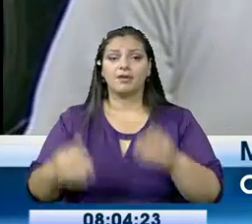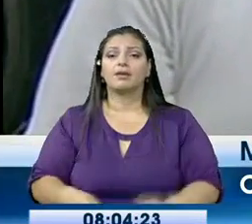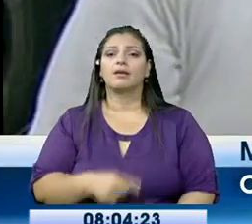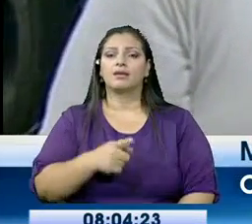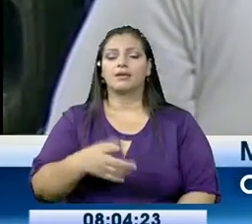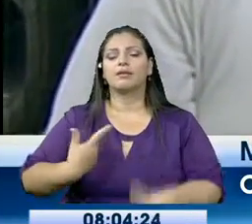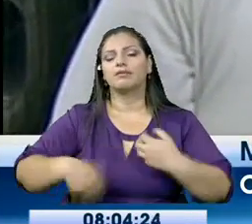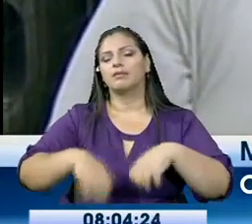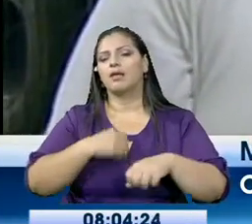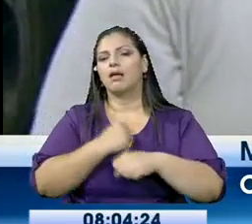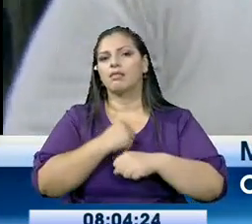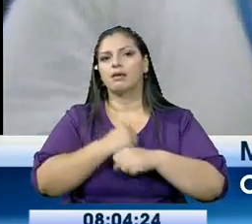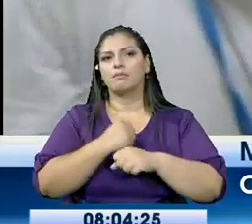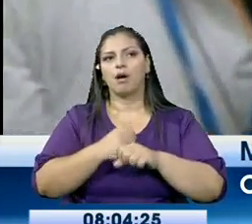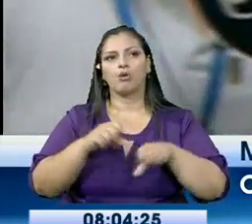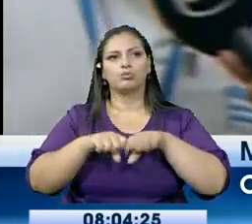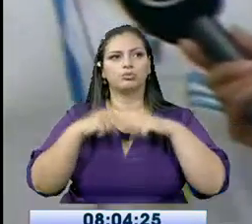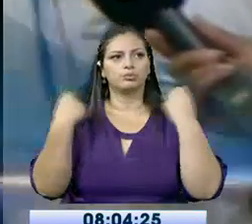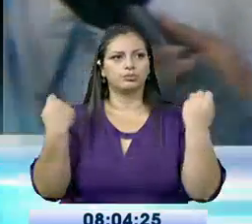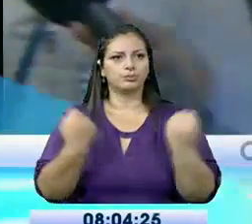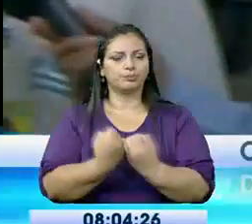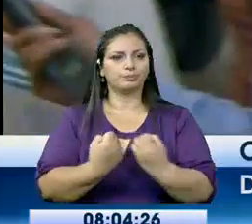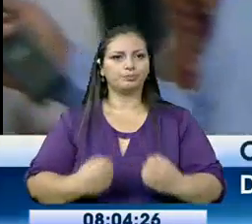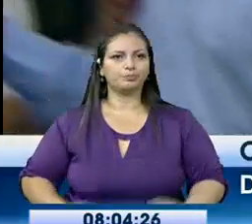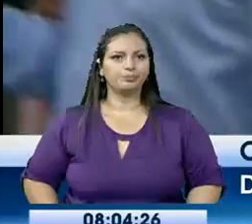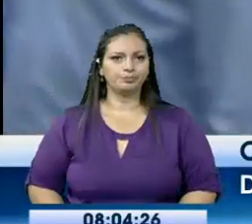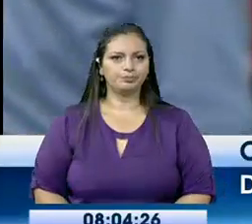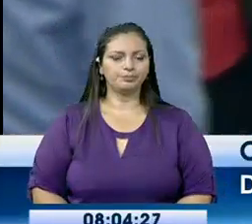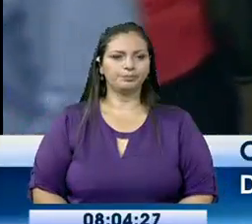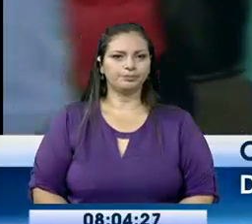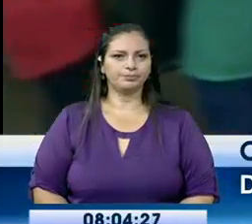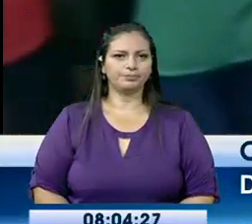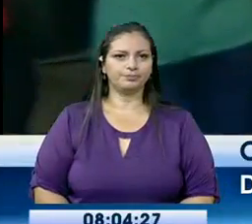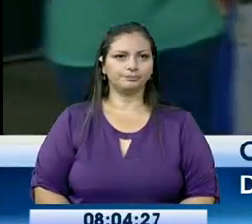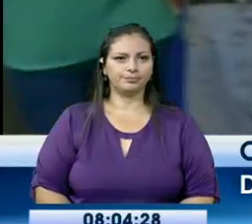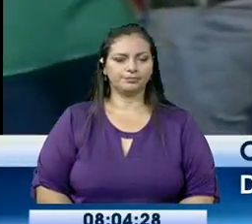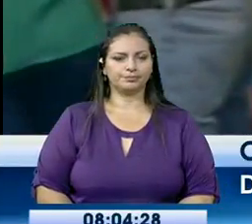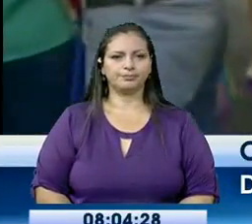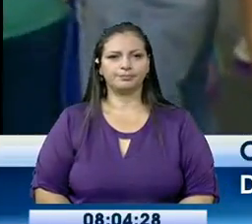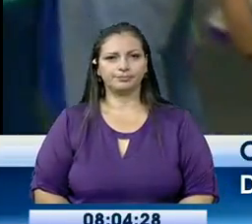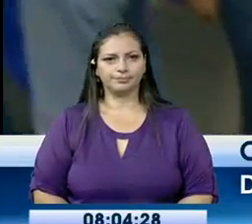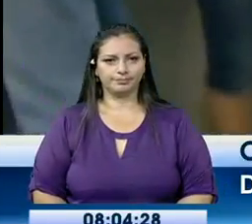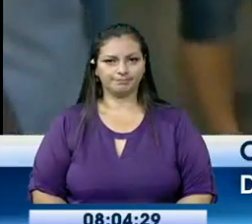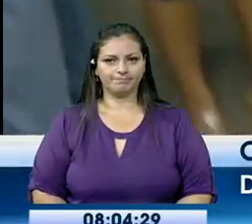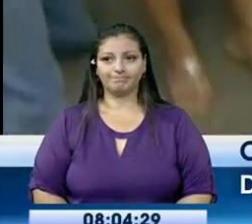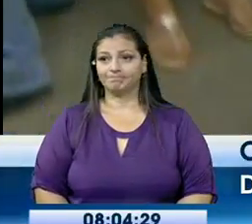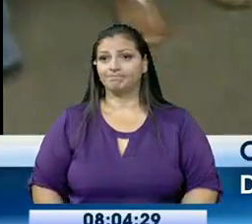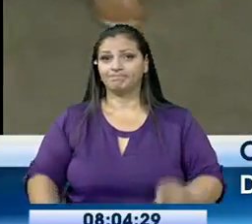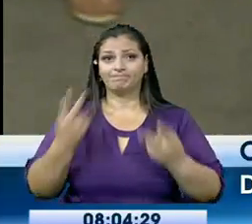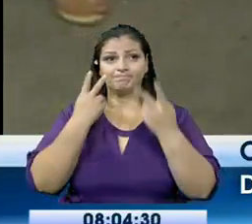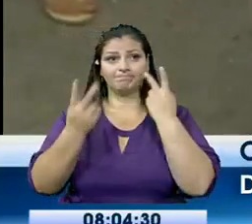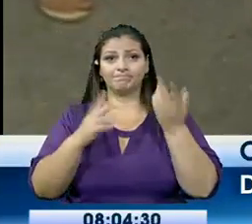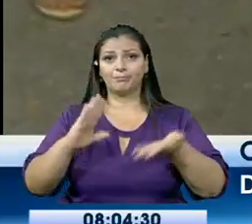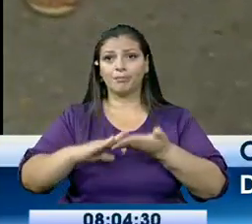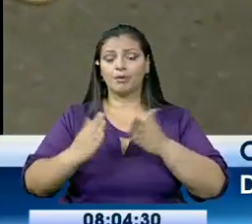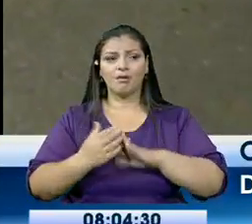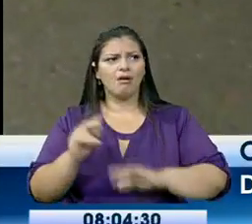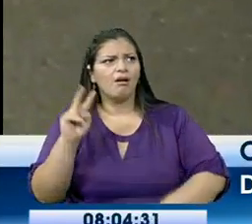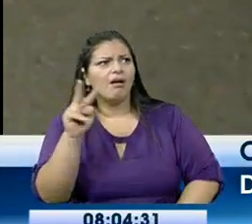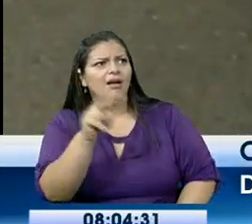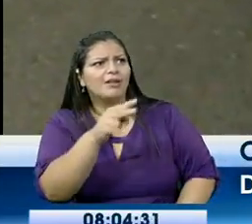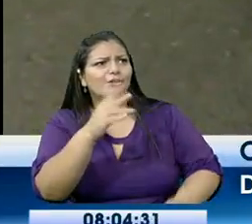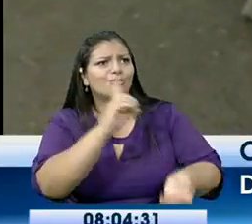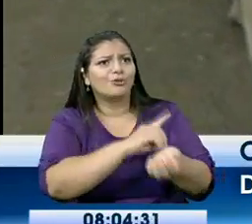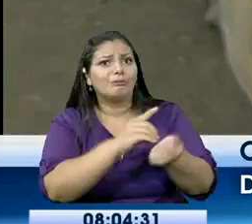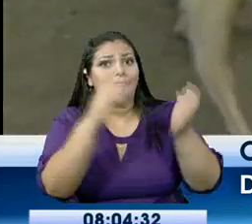José Sánchez. Si bien es cierto, esto es, han cogido a Pascuales, pues aquí estamos. Usted está viendo, la comunidad está muy agradecida, pero aparte